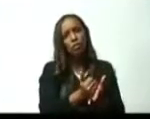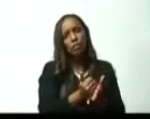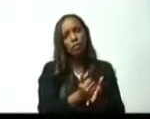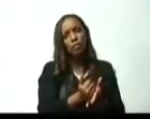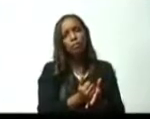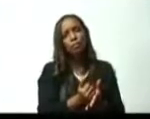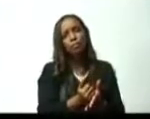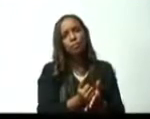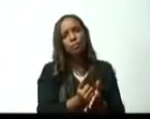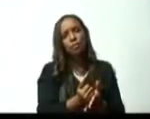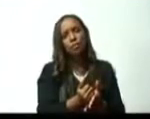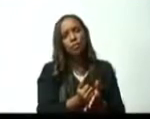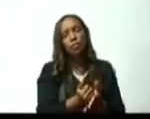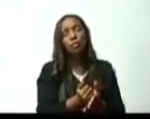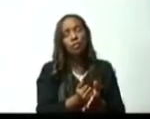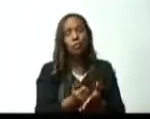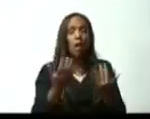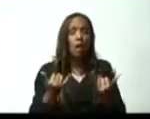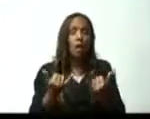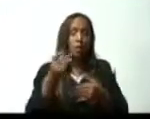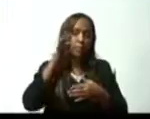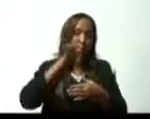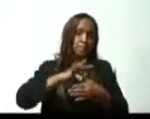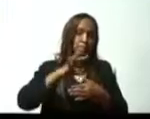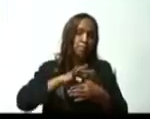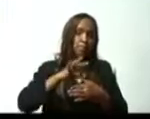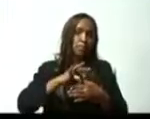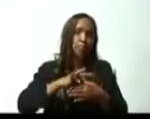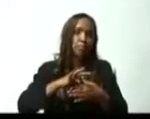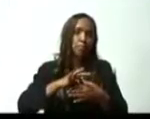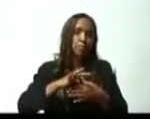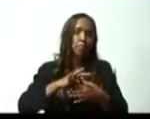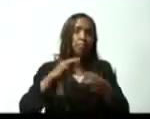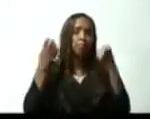emergencia para esas 12 provincias. Buenas tardes y que Dios me le bendiga a cada uno de ustedes.